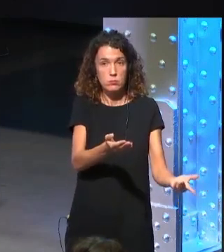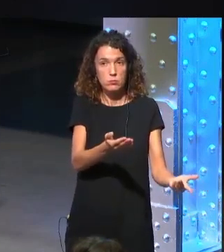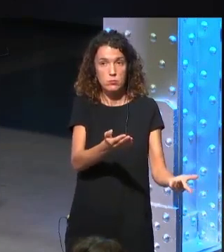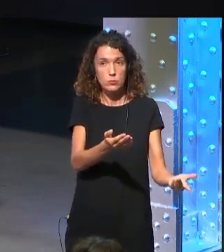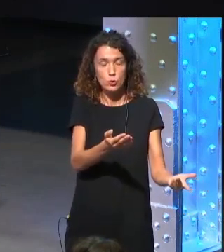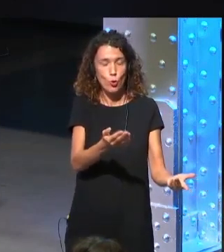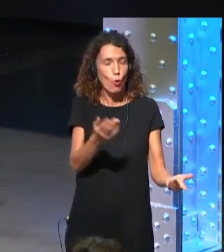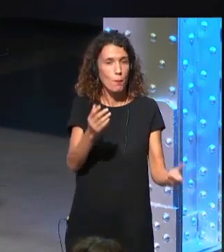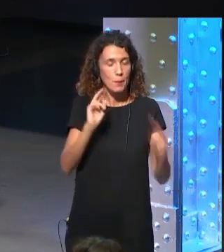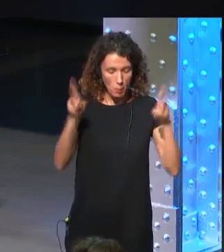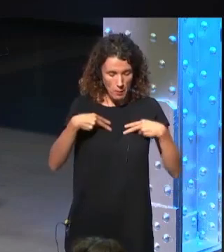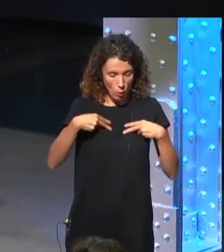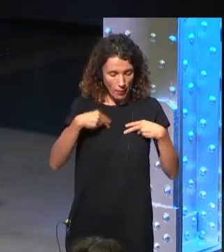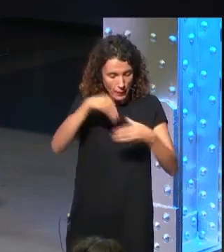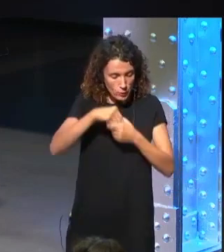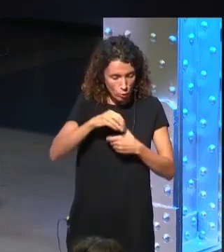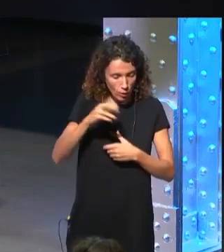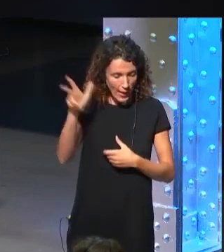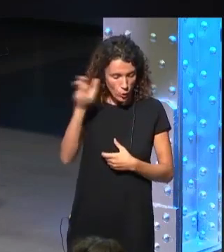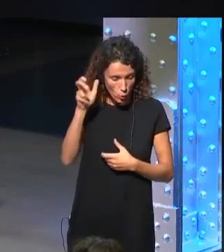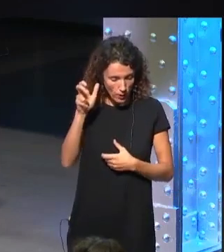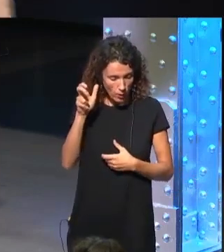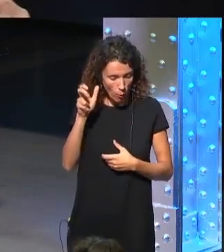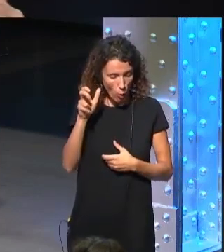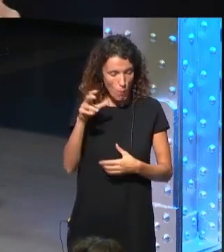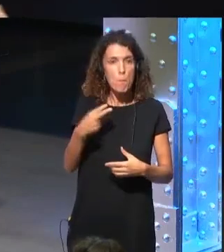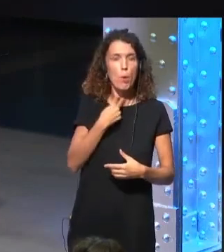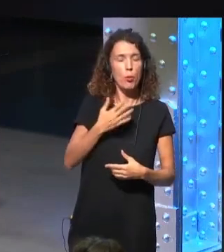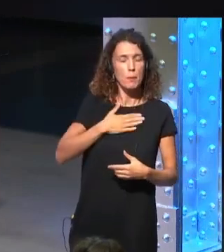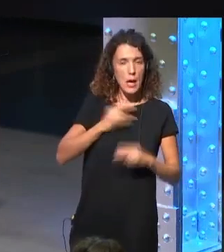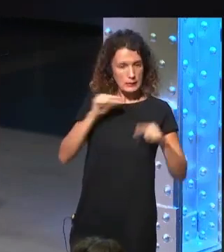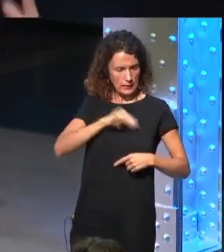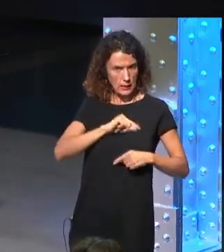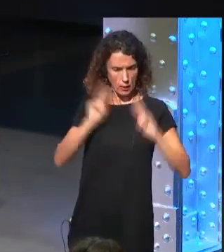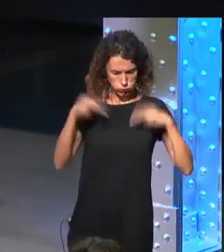en mis propios oídos y sonaba a mí.